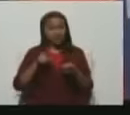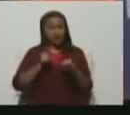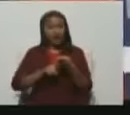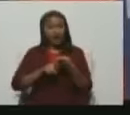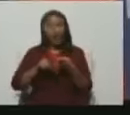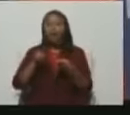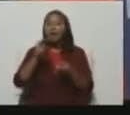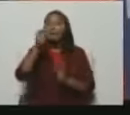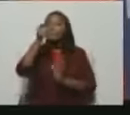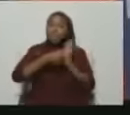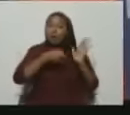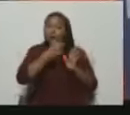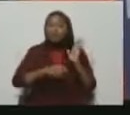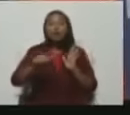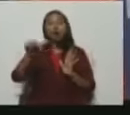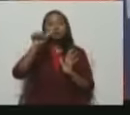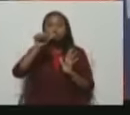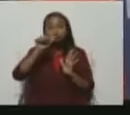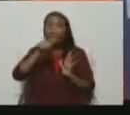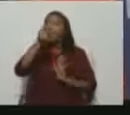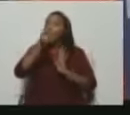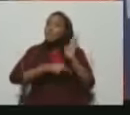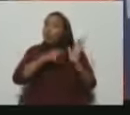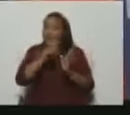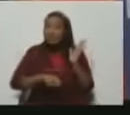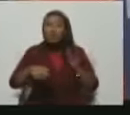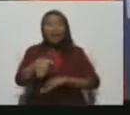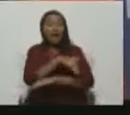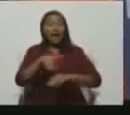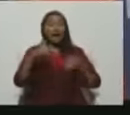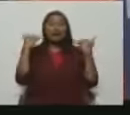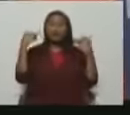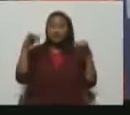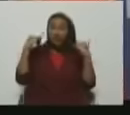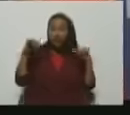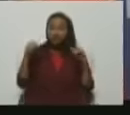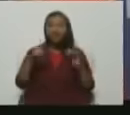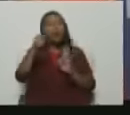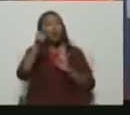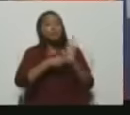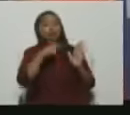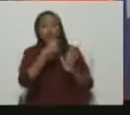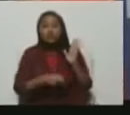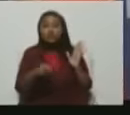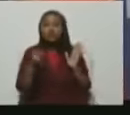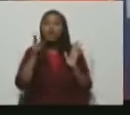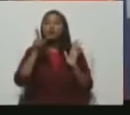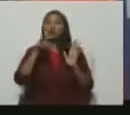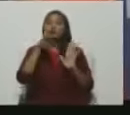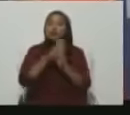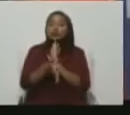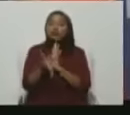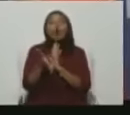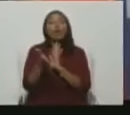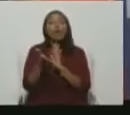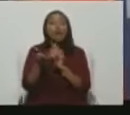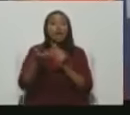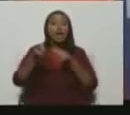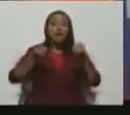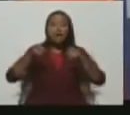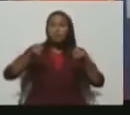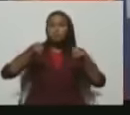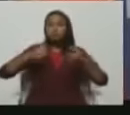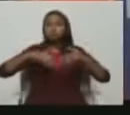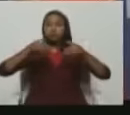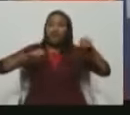bebidas alcohólicas, prohibición de reuniones y manifestaciones públicas y concentraciones, prohibición de traslado de maquinaria pesada, prohibición de